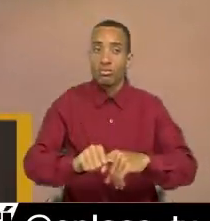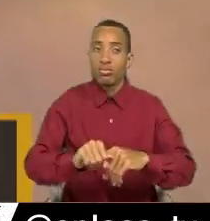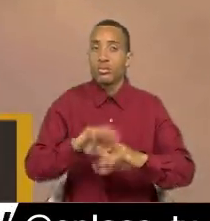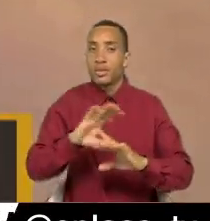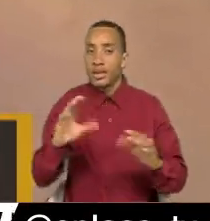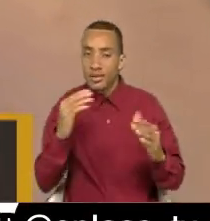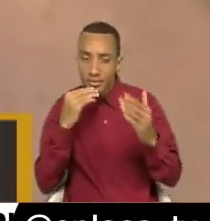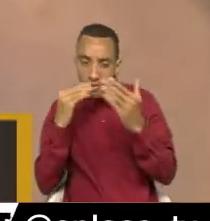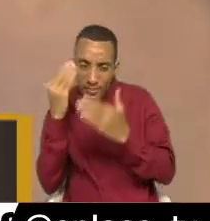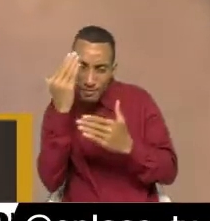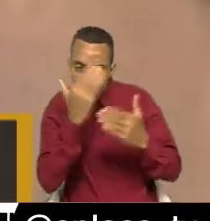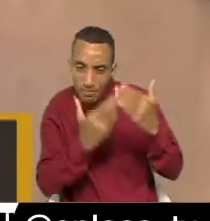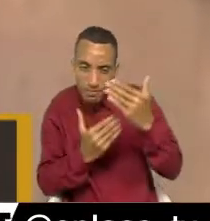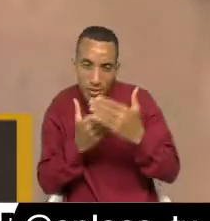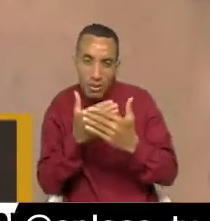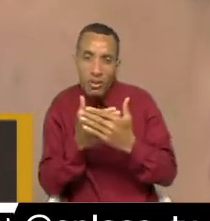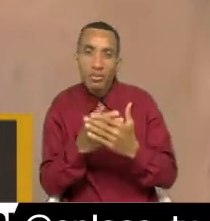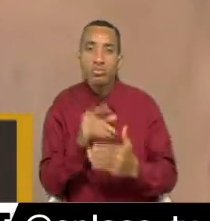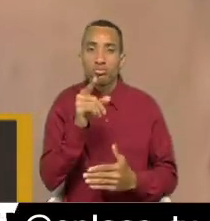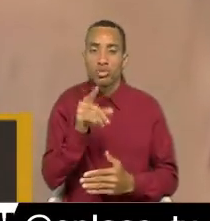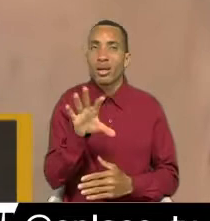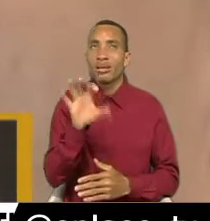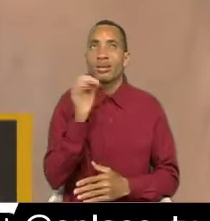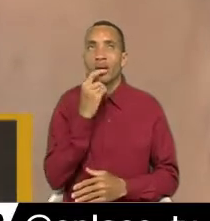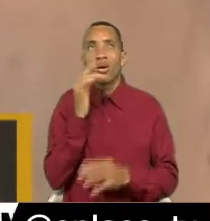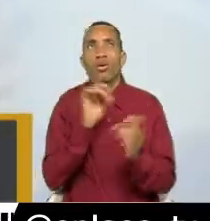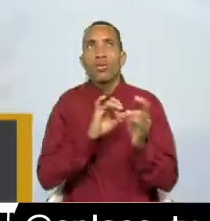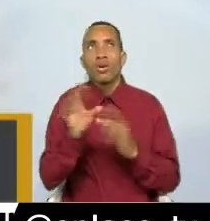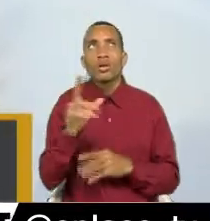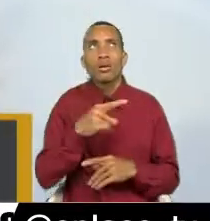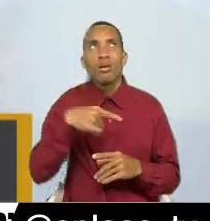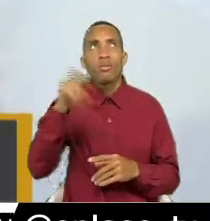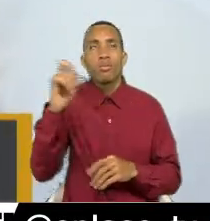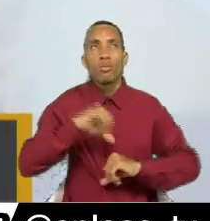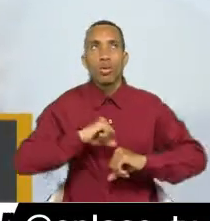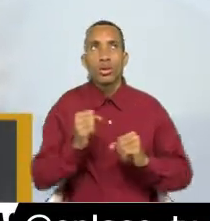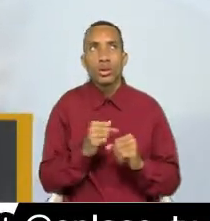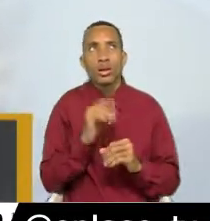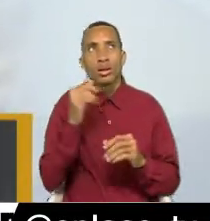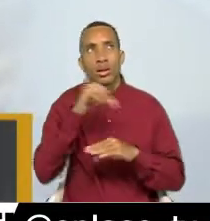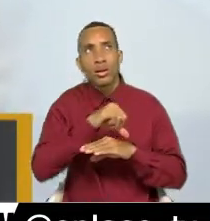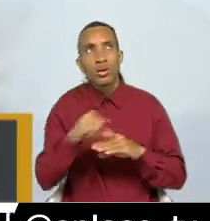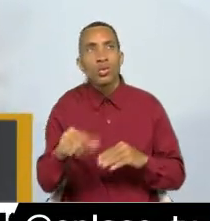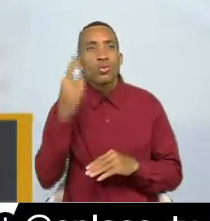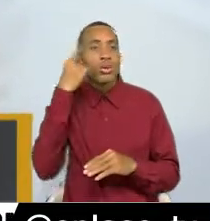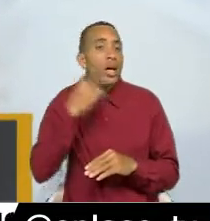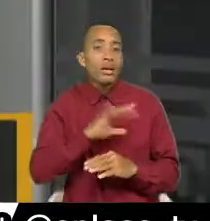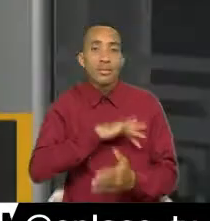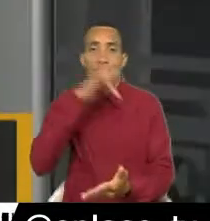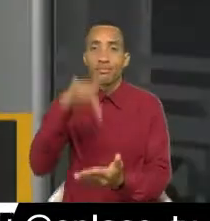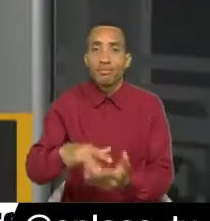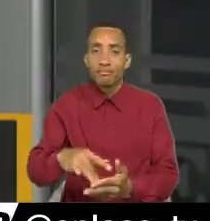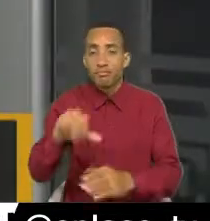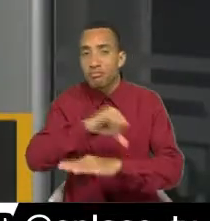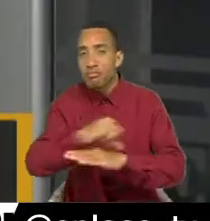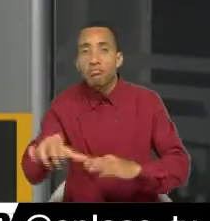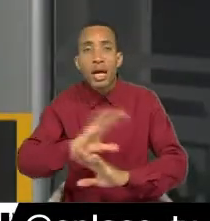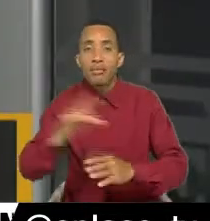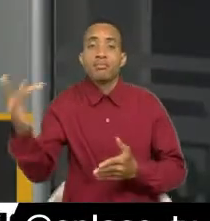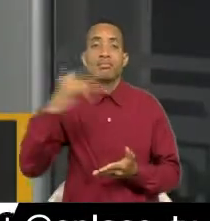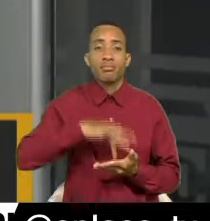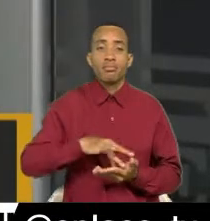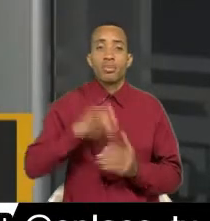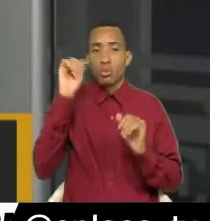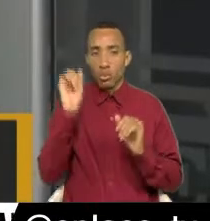valoraciones y después escogen la fecha que van a Bogotá a operarse. En Bogotá el viaje es de un día, van, se operan y regresan. Se puede